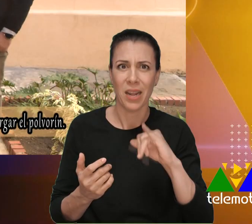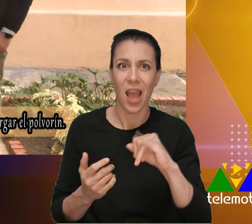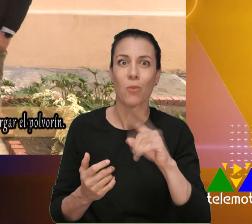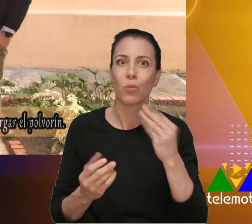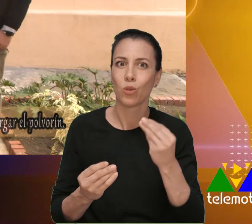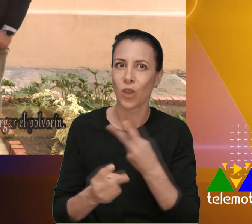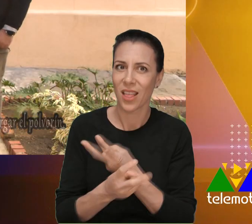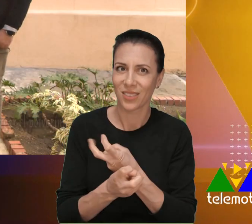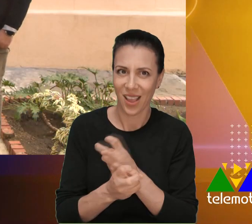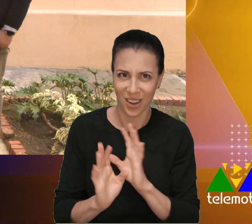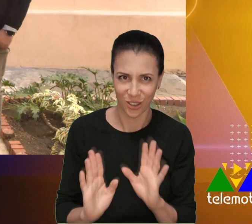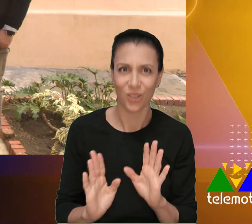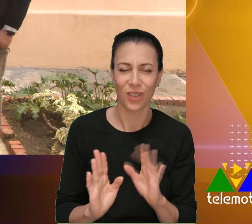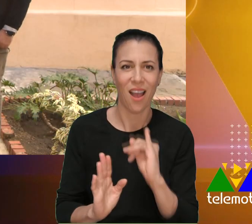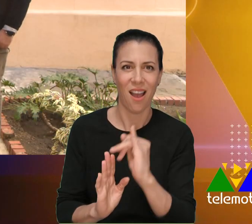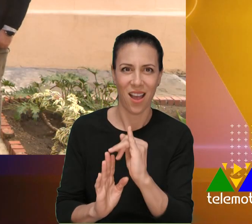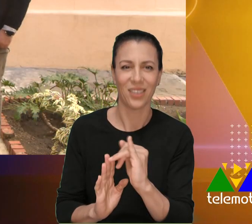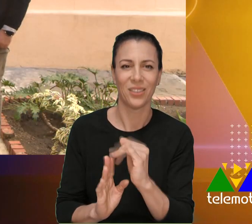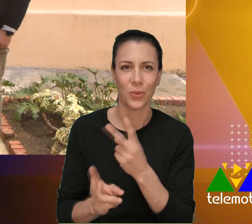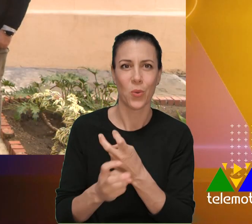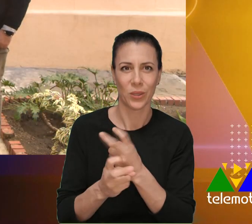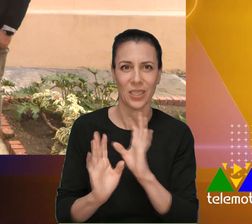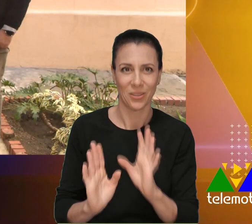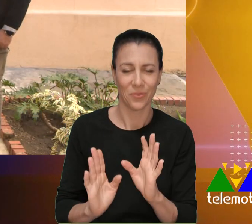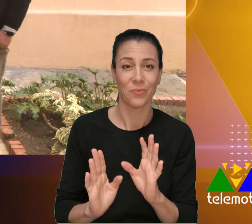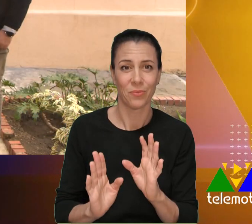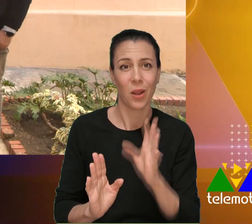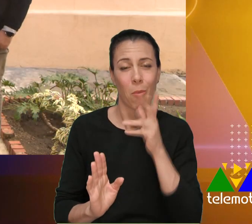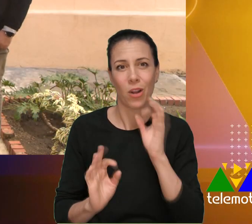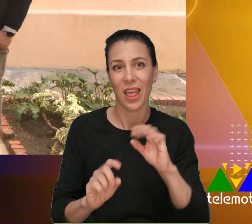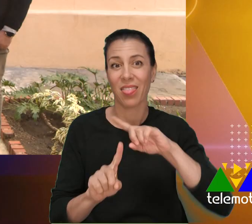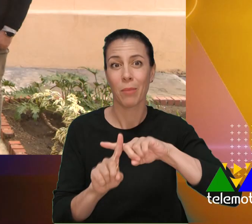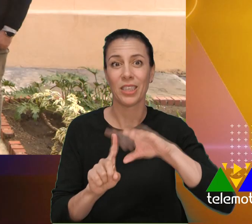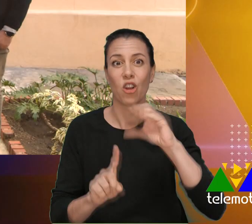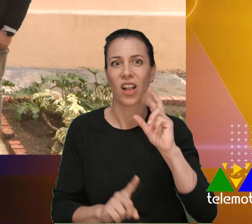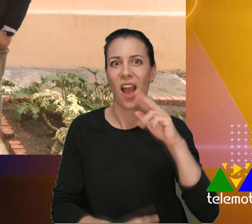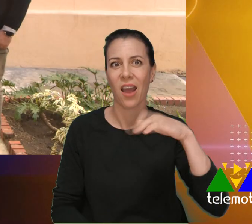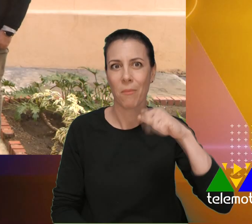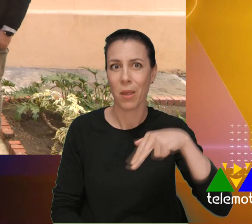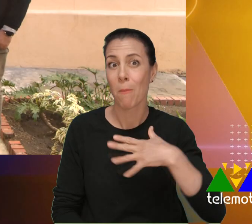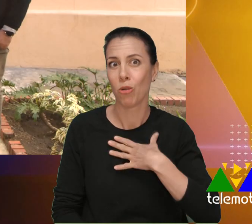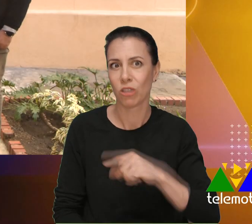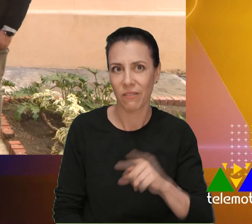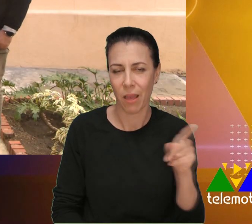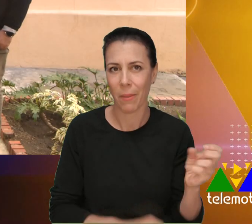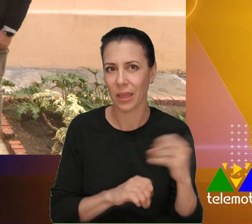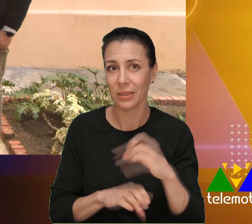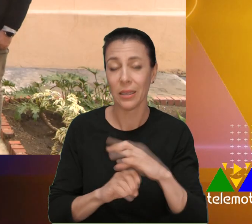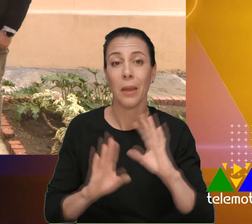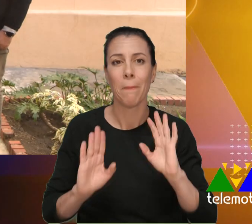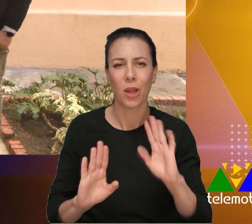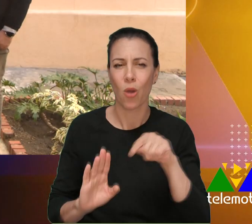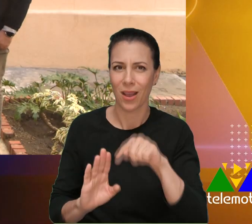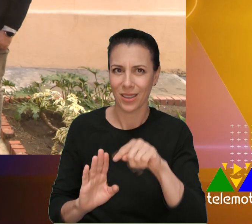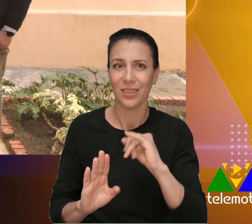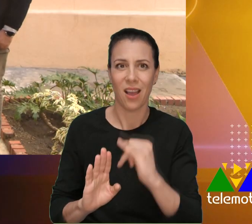esqueletos, de osarios, posiblemente del cementerio del Carmen, pero ahí está. El caso es que se